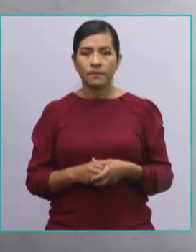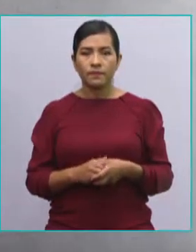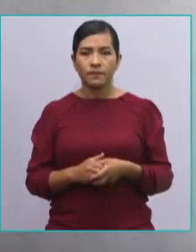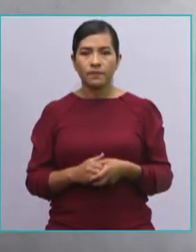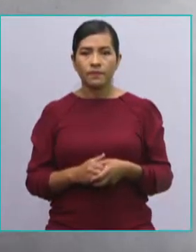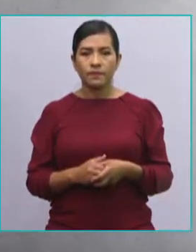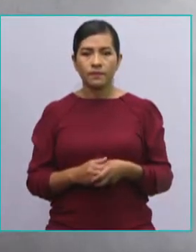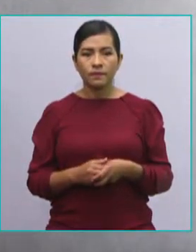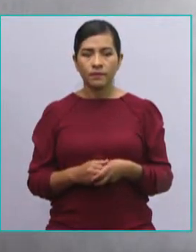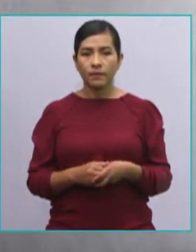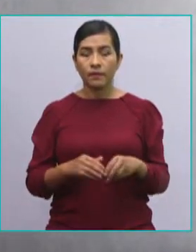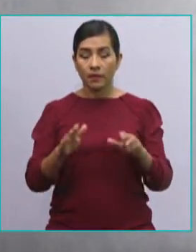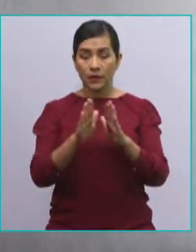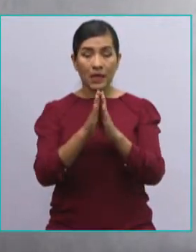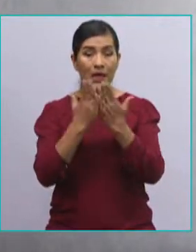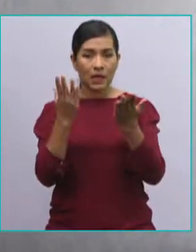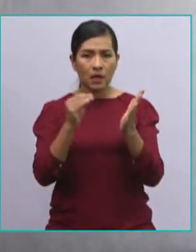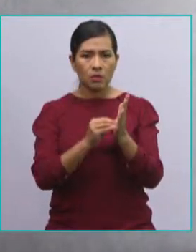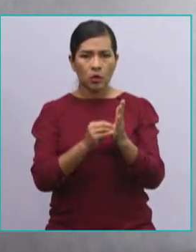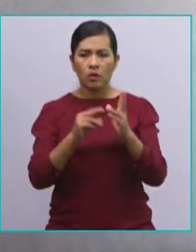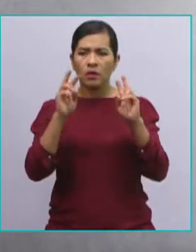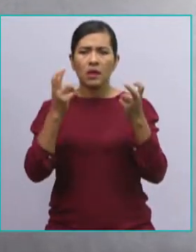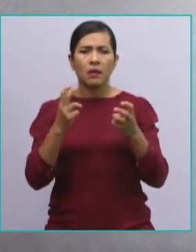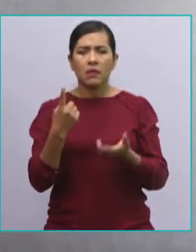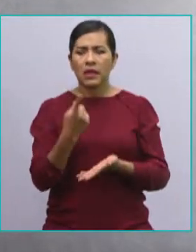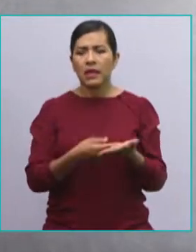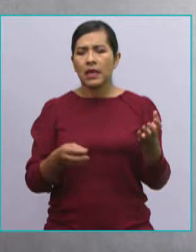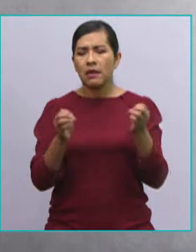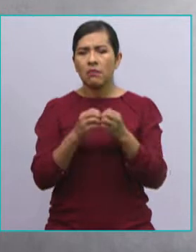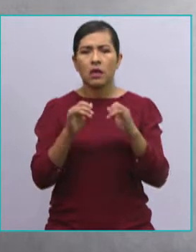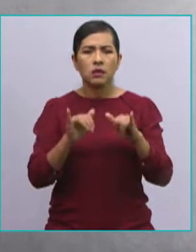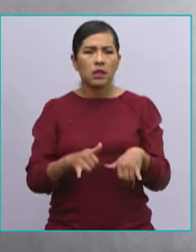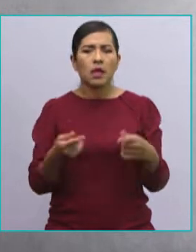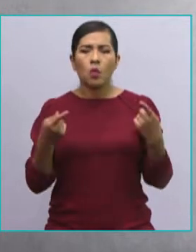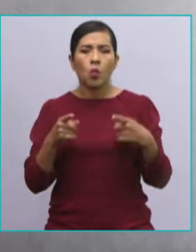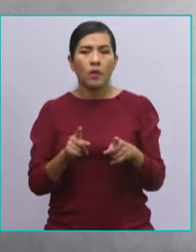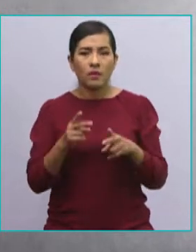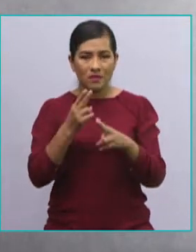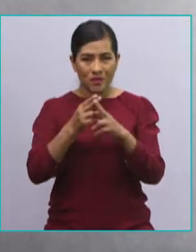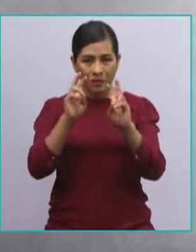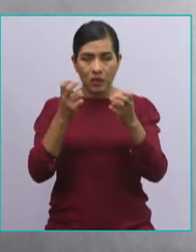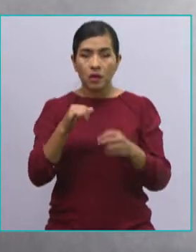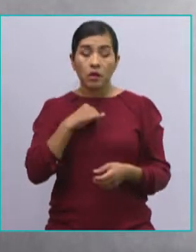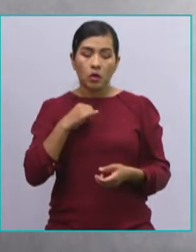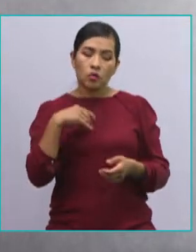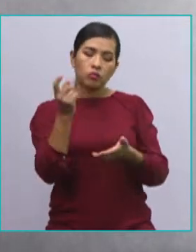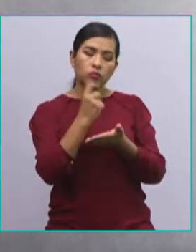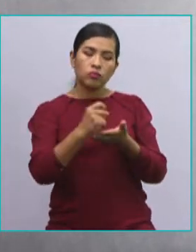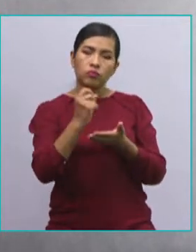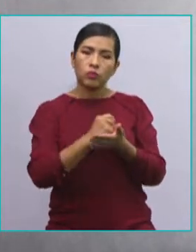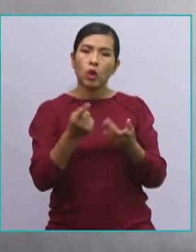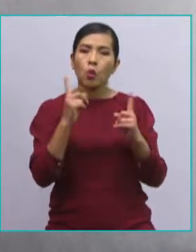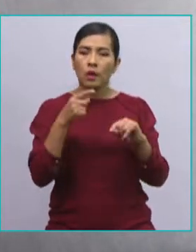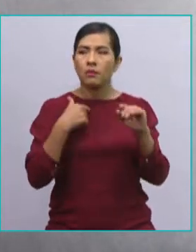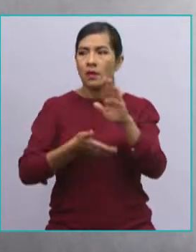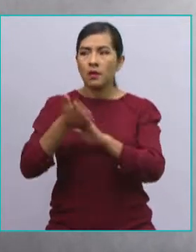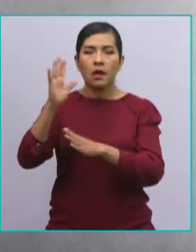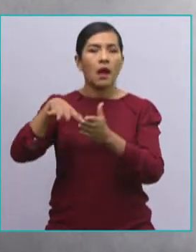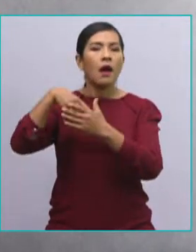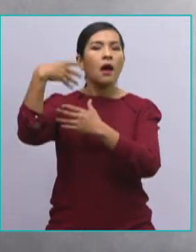este libro que más queda cuando es un libro que escribí durante un periodo que estuve fuera del país